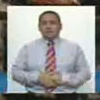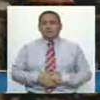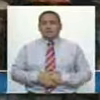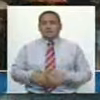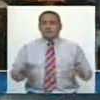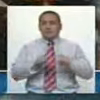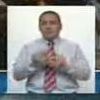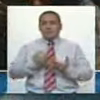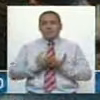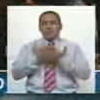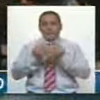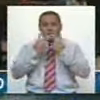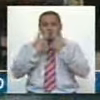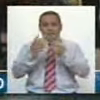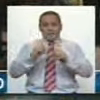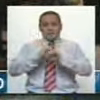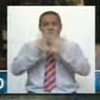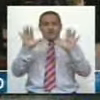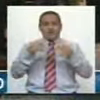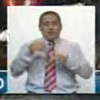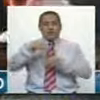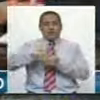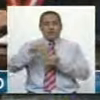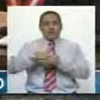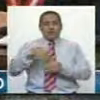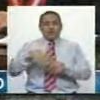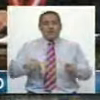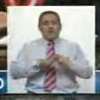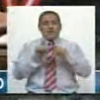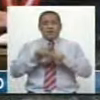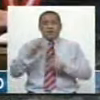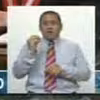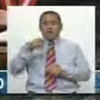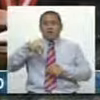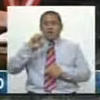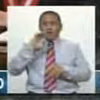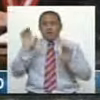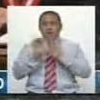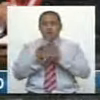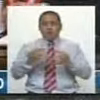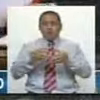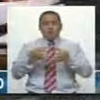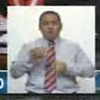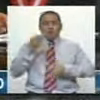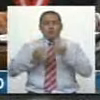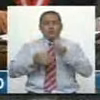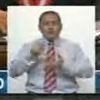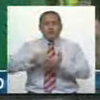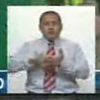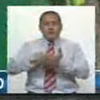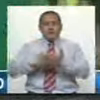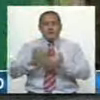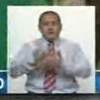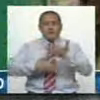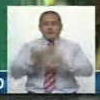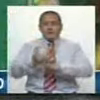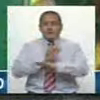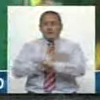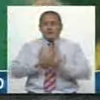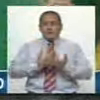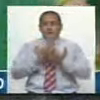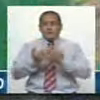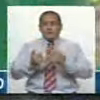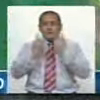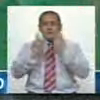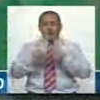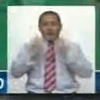A fin de dar mayor transparencia a los comicios electorales, OMPE y Poder Judicial suscribieron un documento que permitirá contar con información relativa a